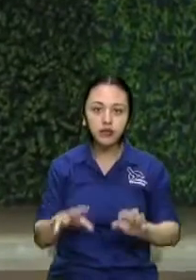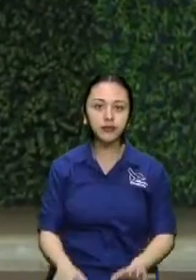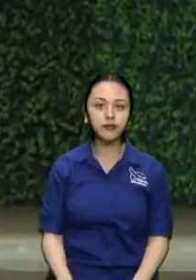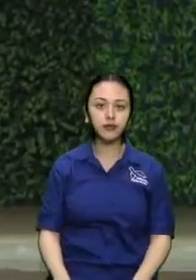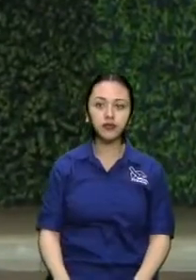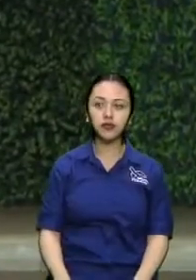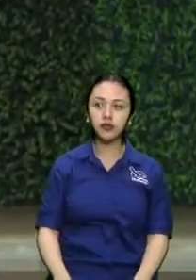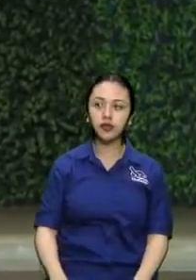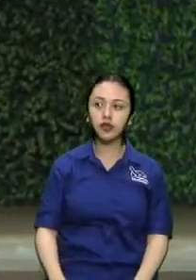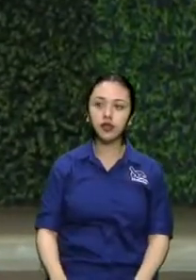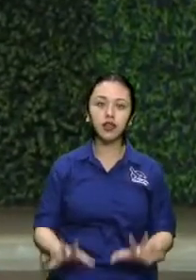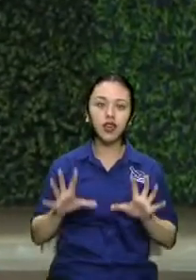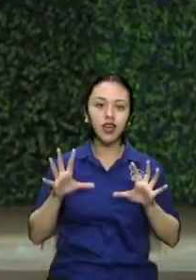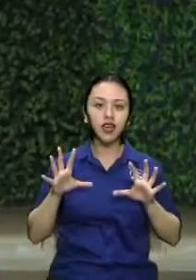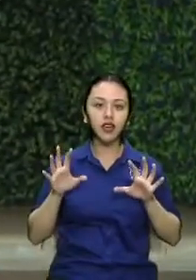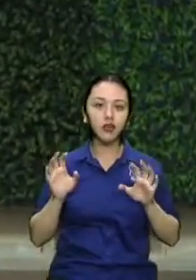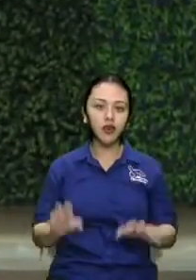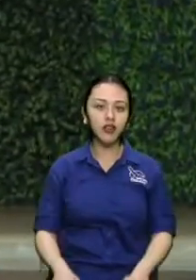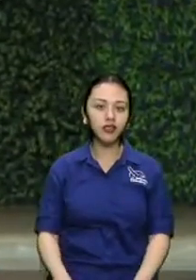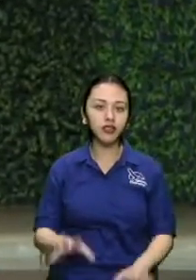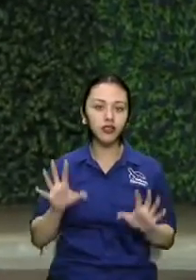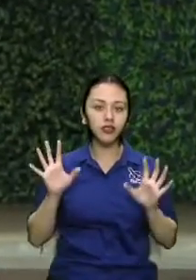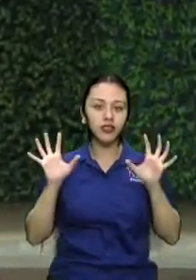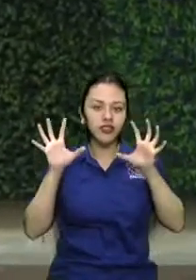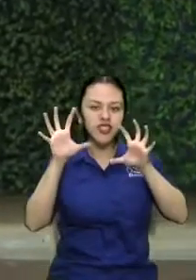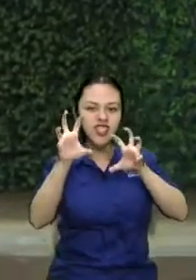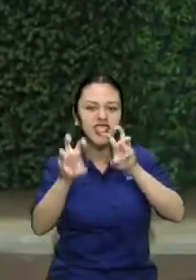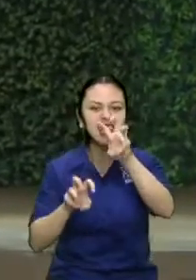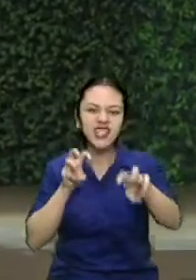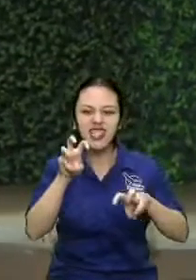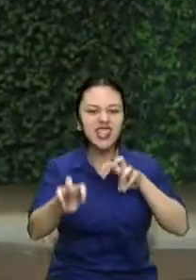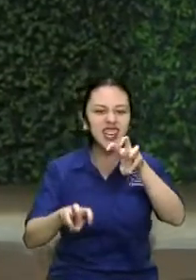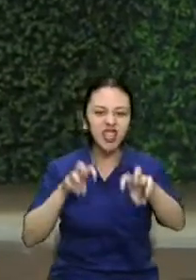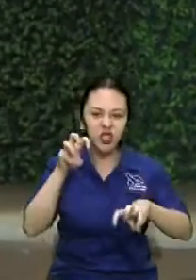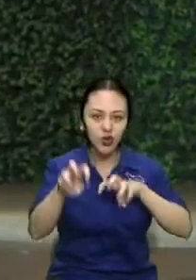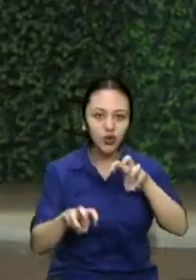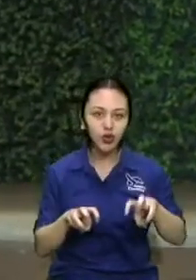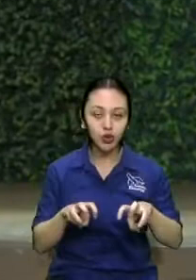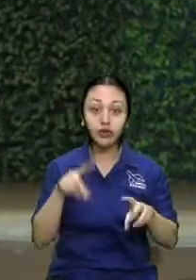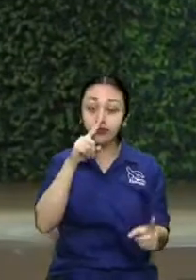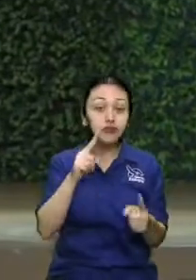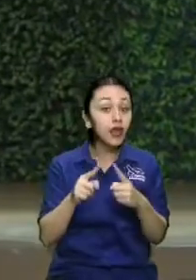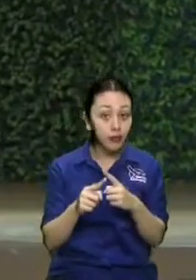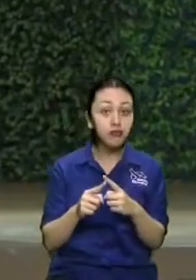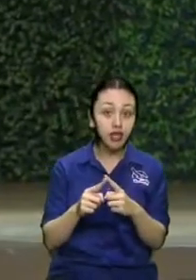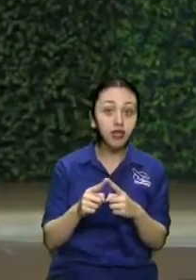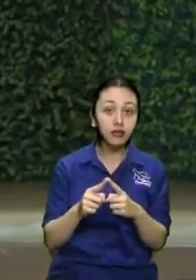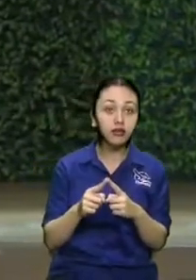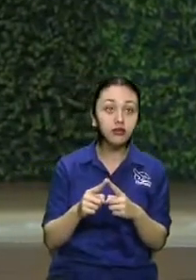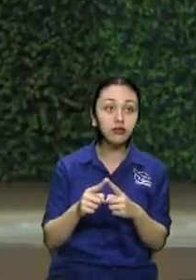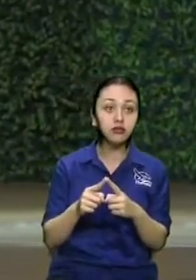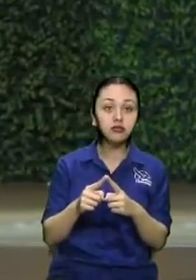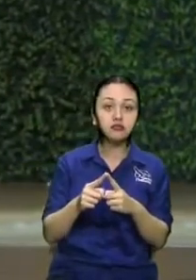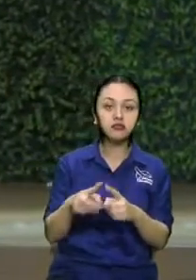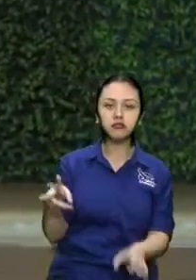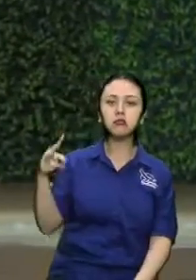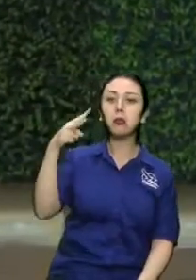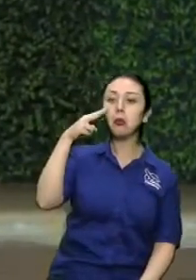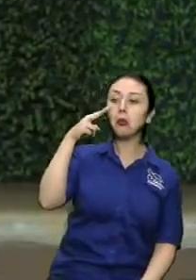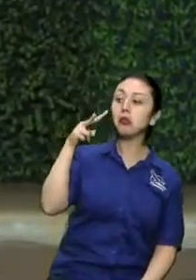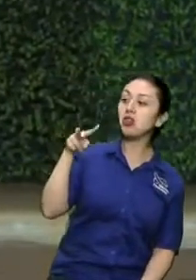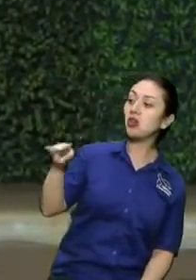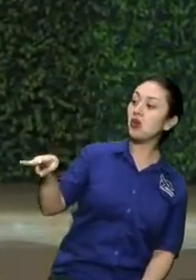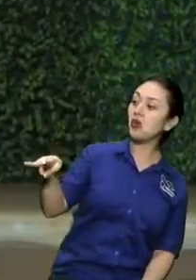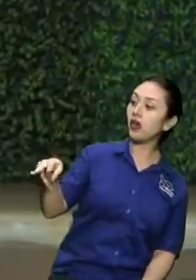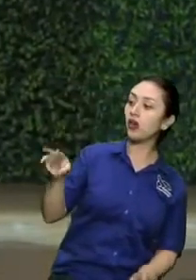me hacen los mandados. Cuando yo estoy cuidando las ovejas, no las puedo dejar descuidadas un ratito. Pasa un oso por ahí. Oso, tráeme